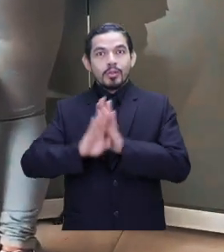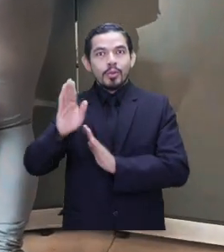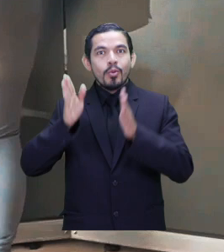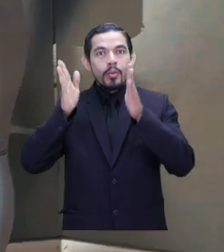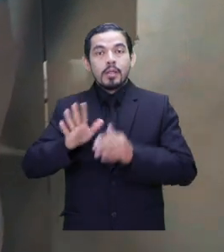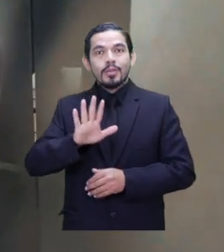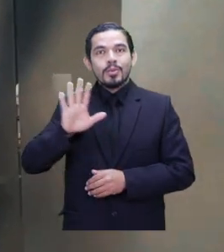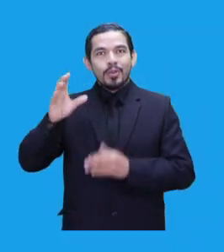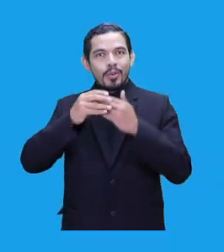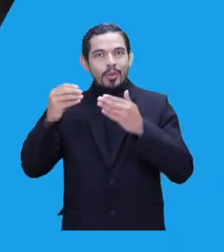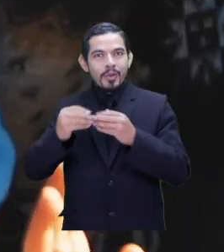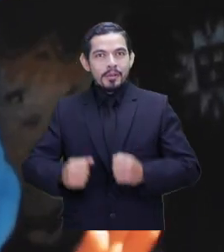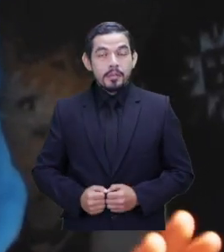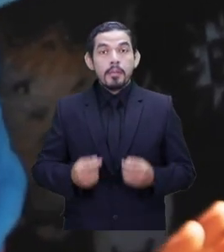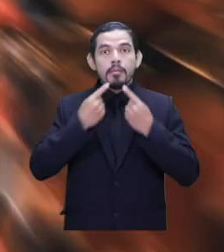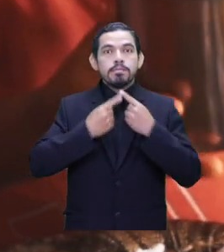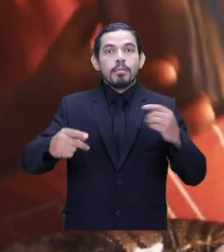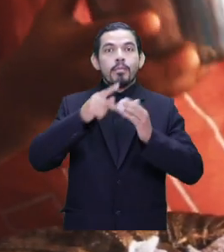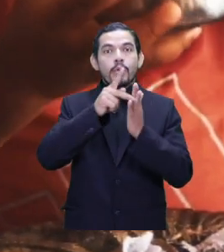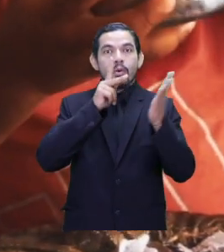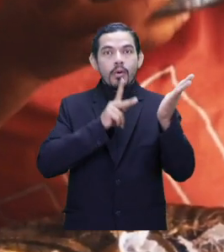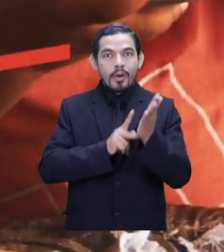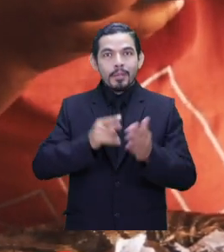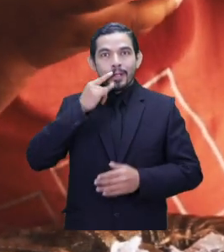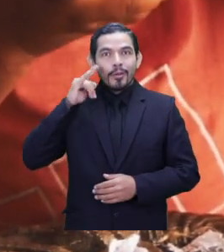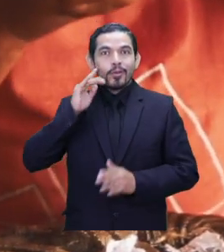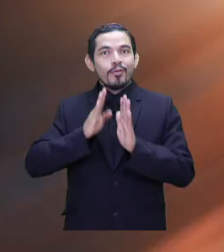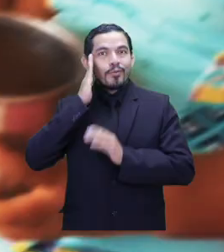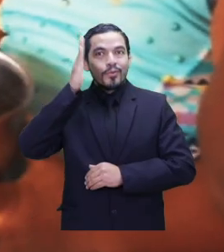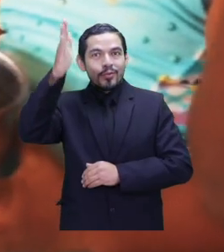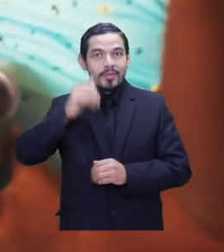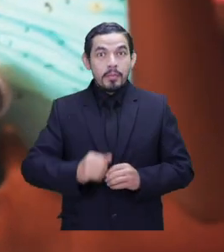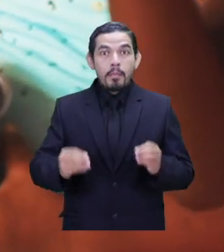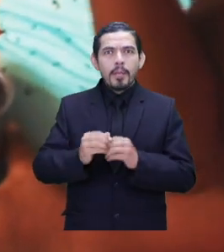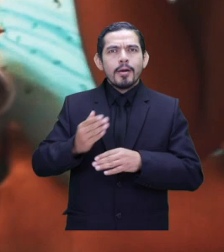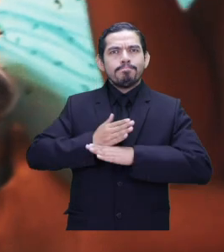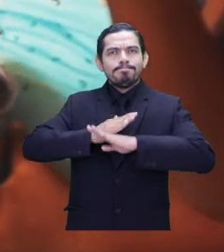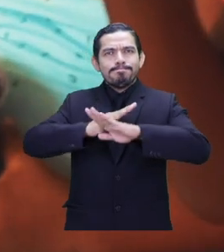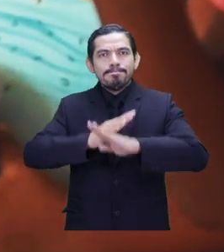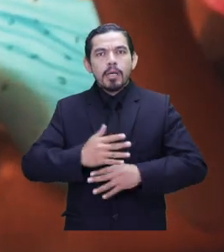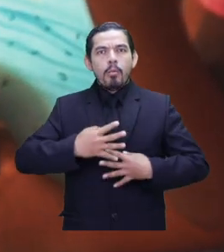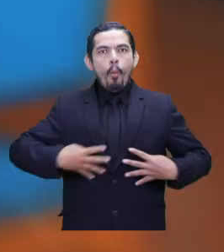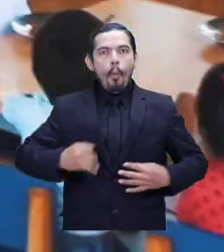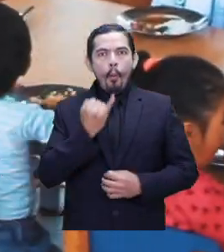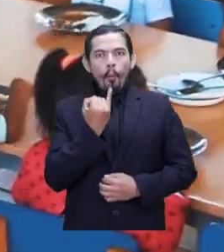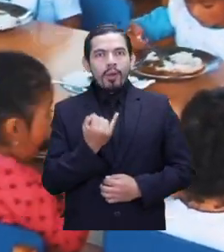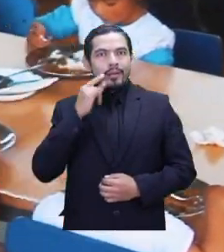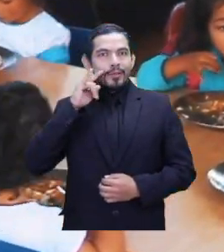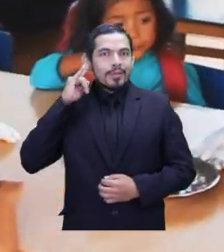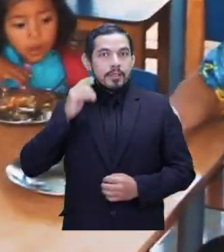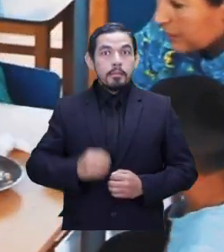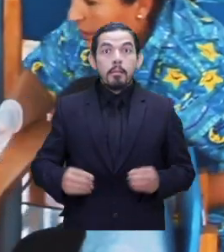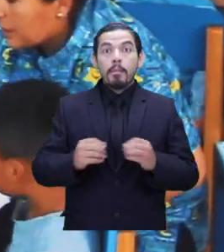a $55. Lanzamos el programa Infancia con Futuro para combatir la desnutrición crónica infantil